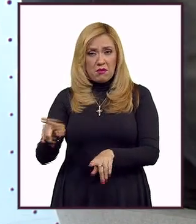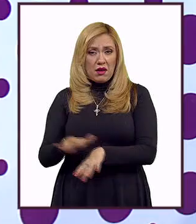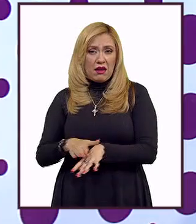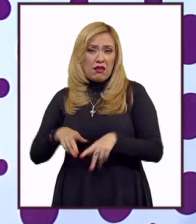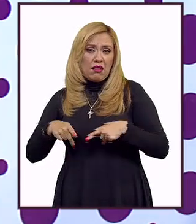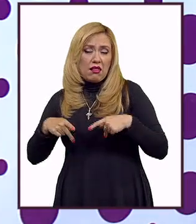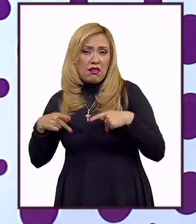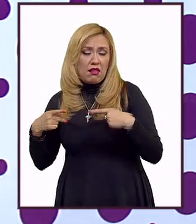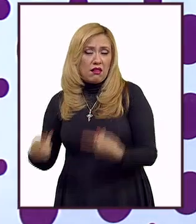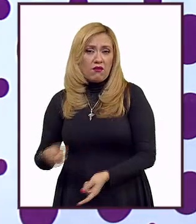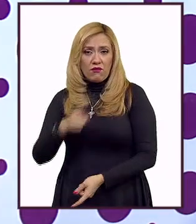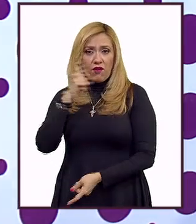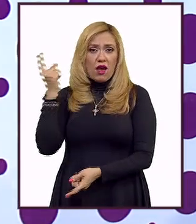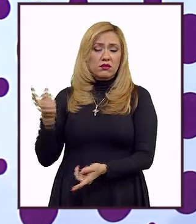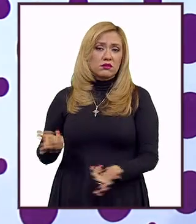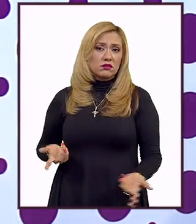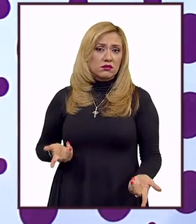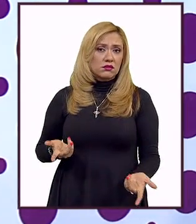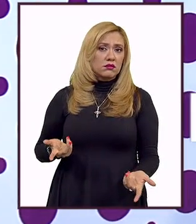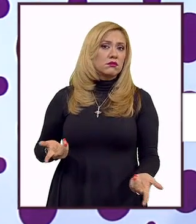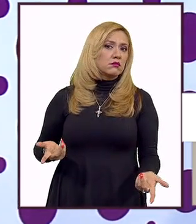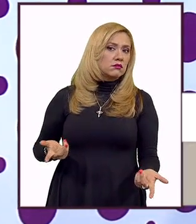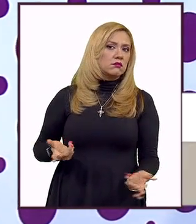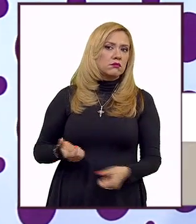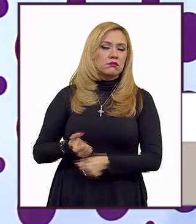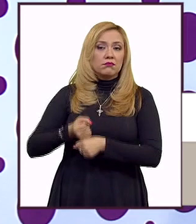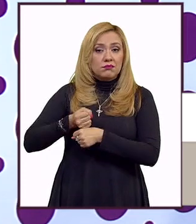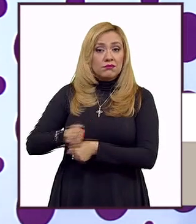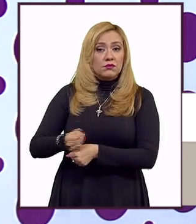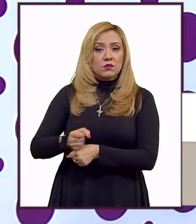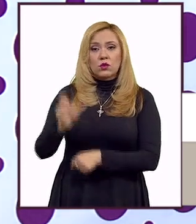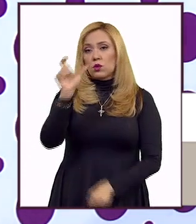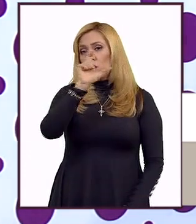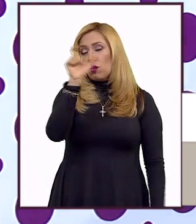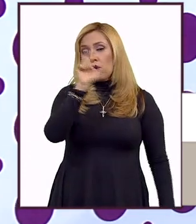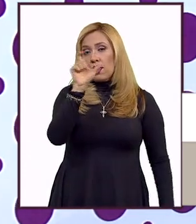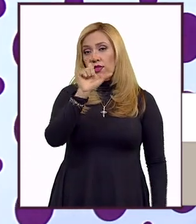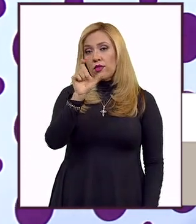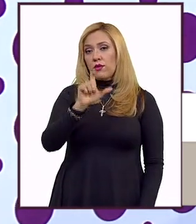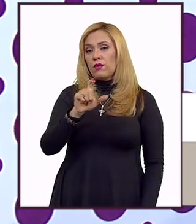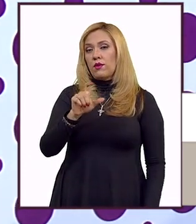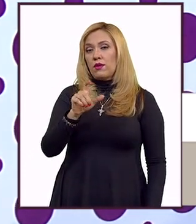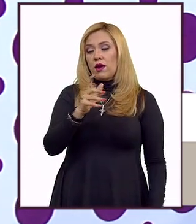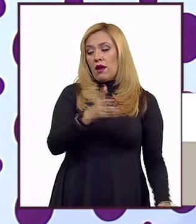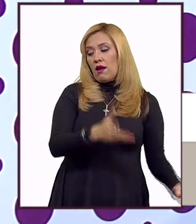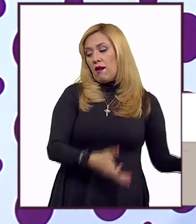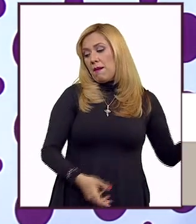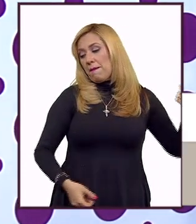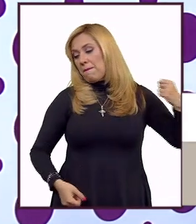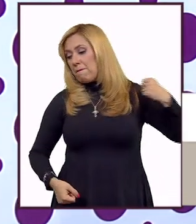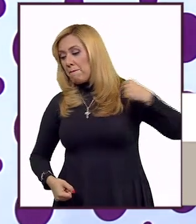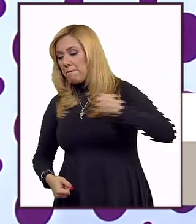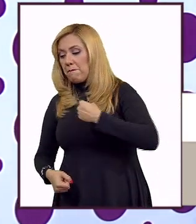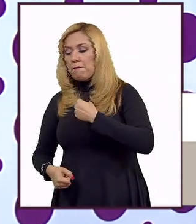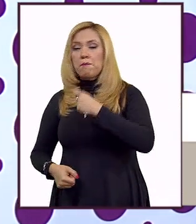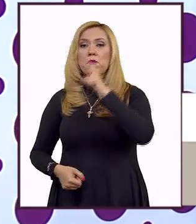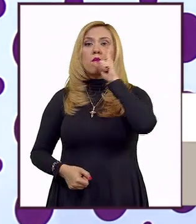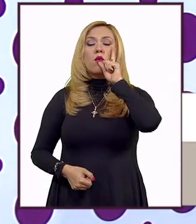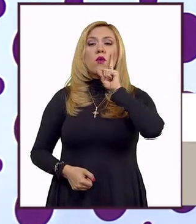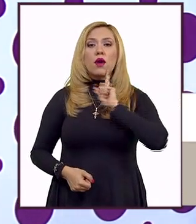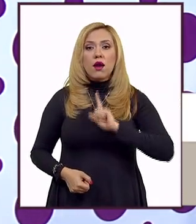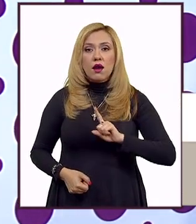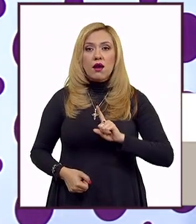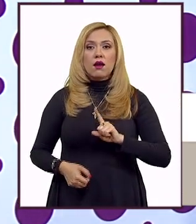Tortura se establece como un agravante. Es decir, la tortura cuando se comete frente a una mujer en